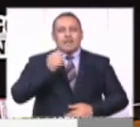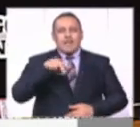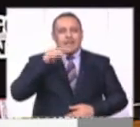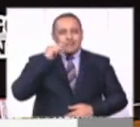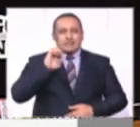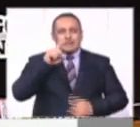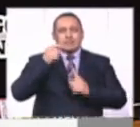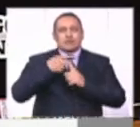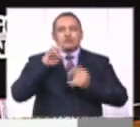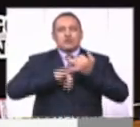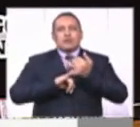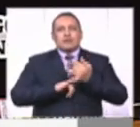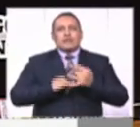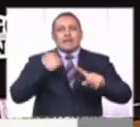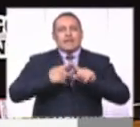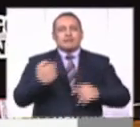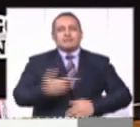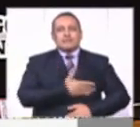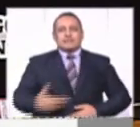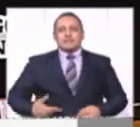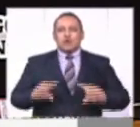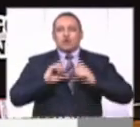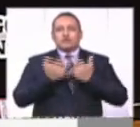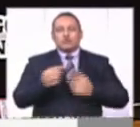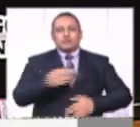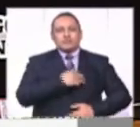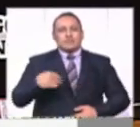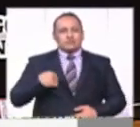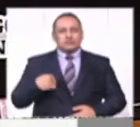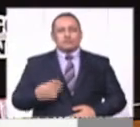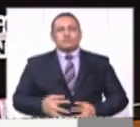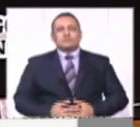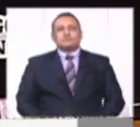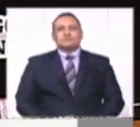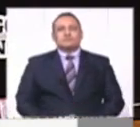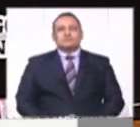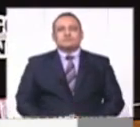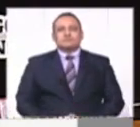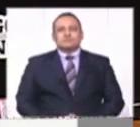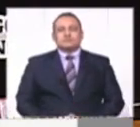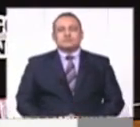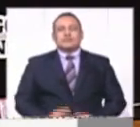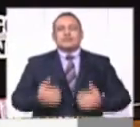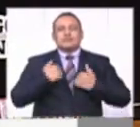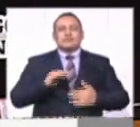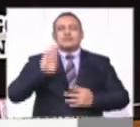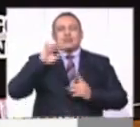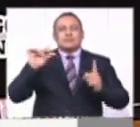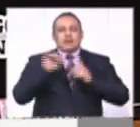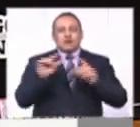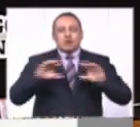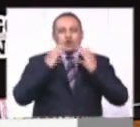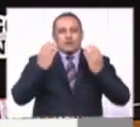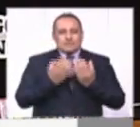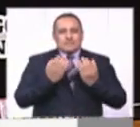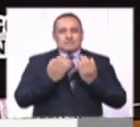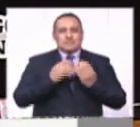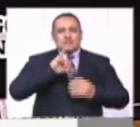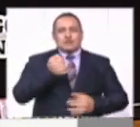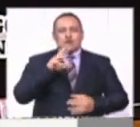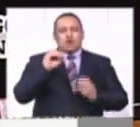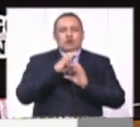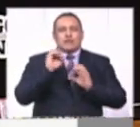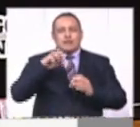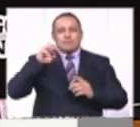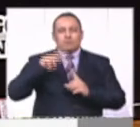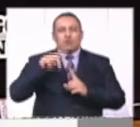Torres Vázquez expresidente del Consejo de ministros tiene la palabra el congresista Jorge